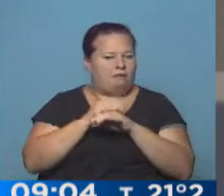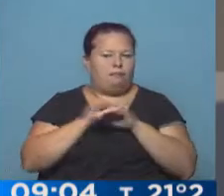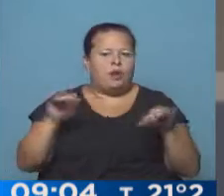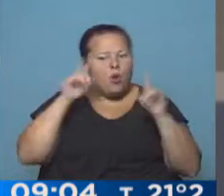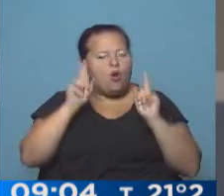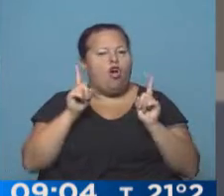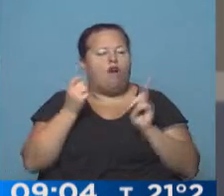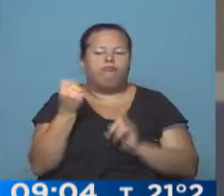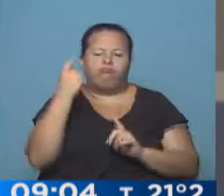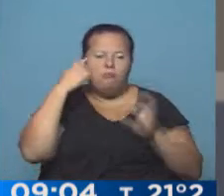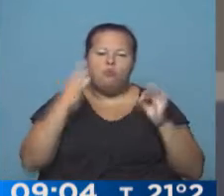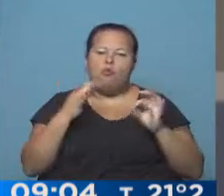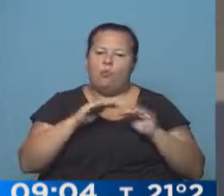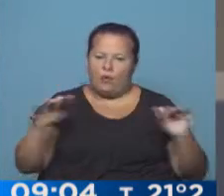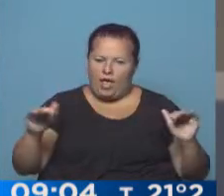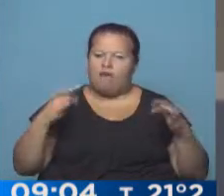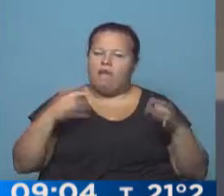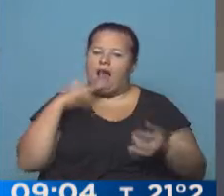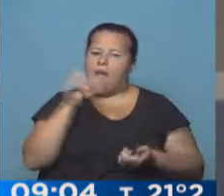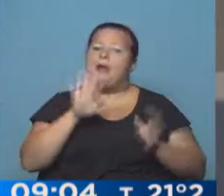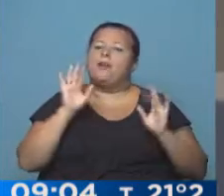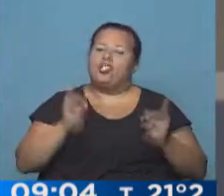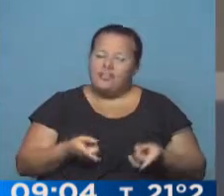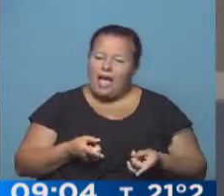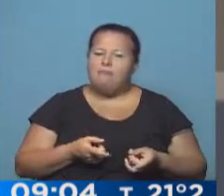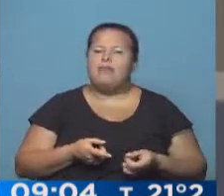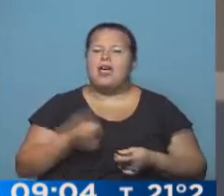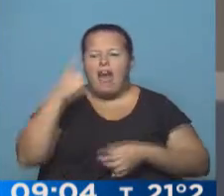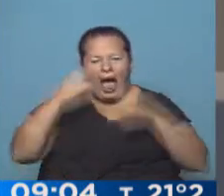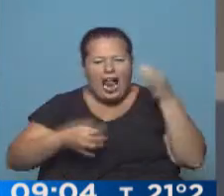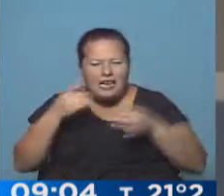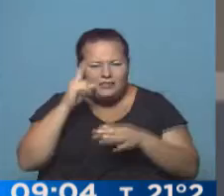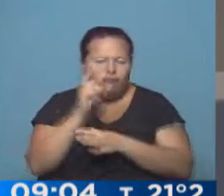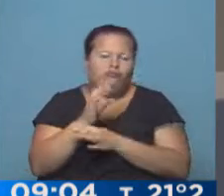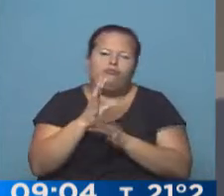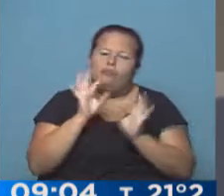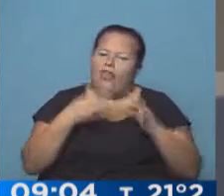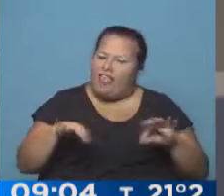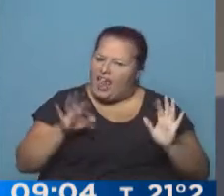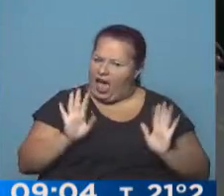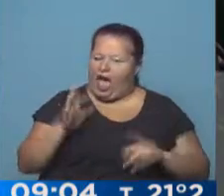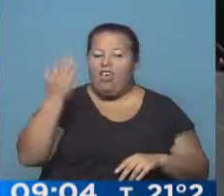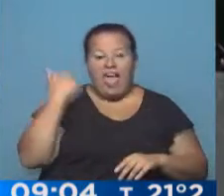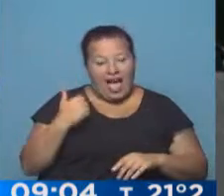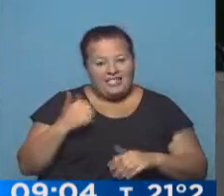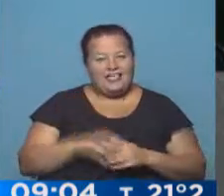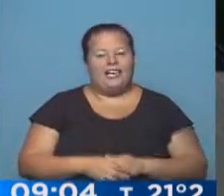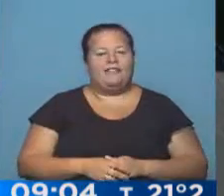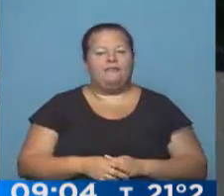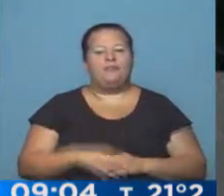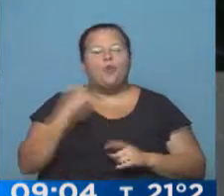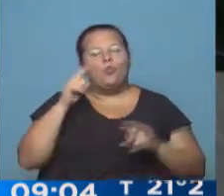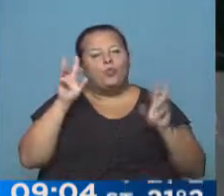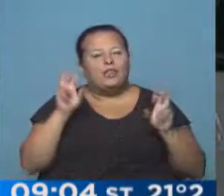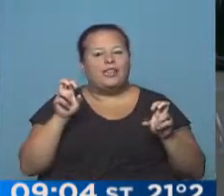muy coherente muy crítica además un analista muy muy fino muy delicado ayer una de las